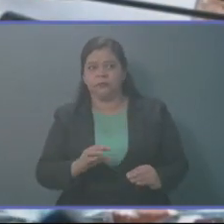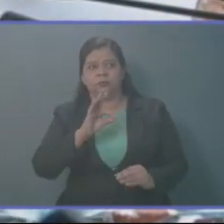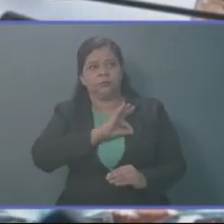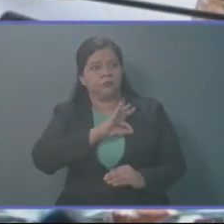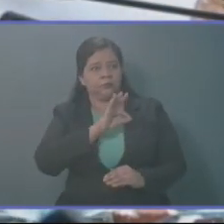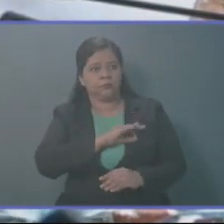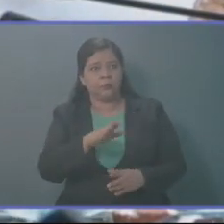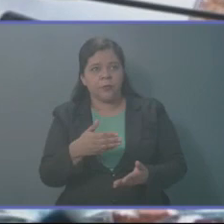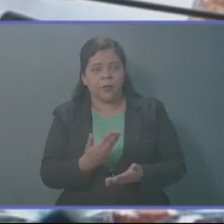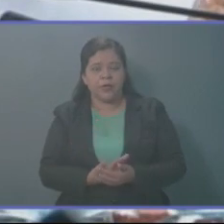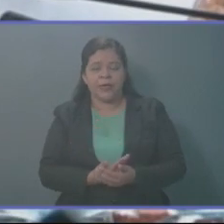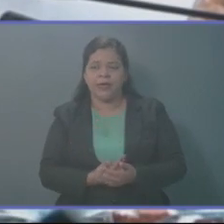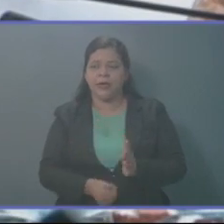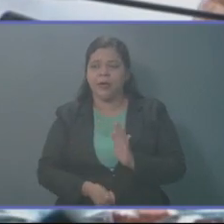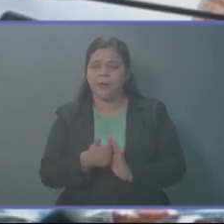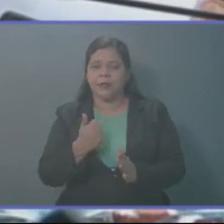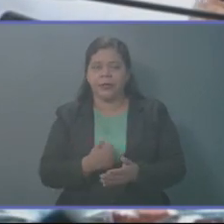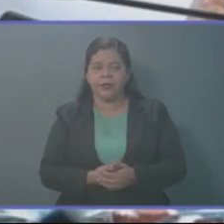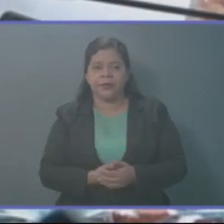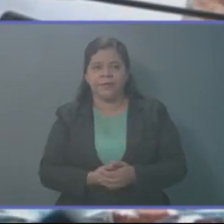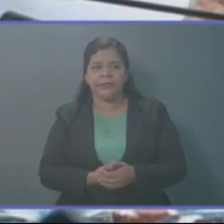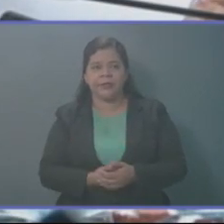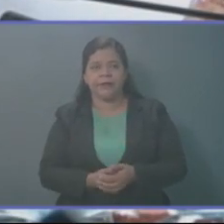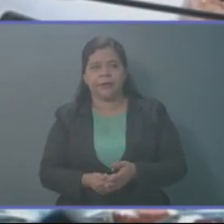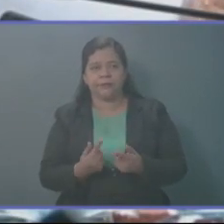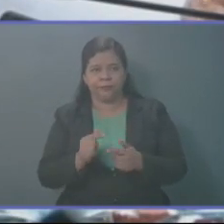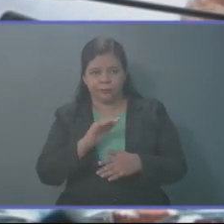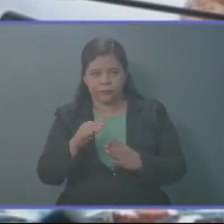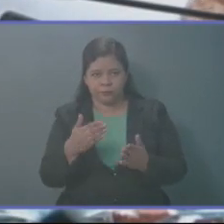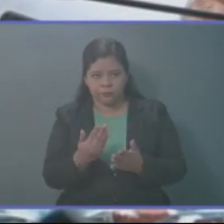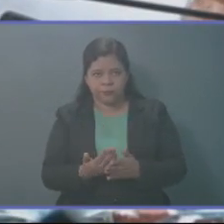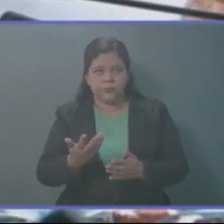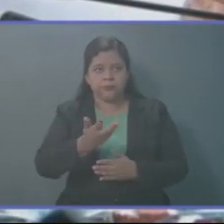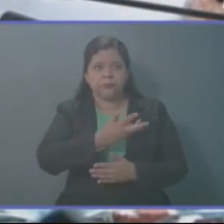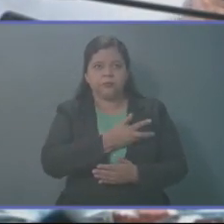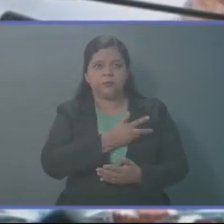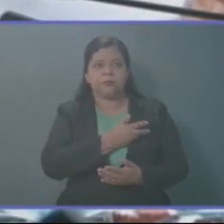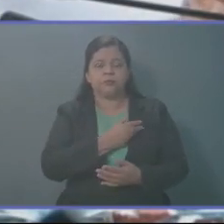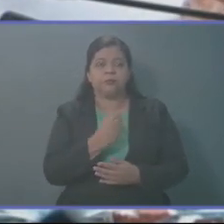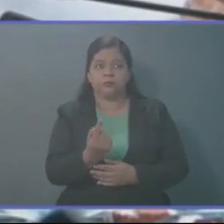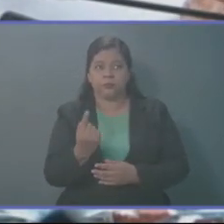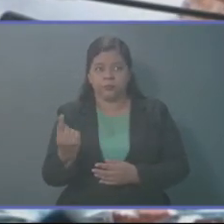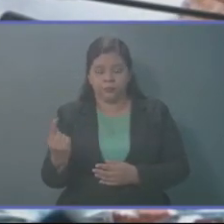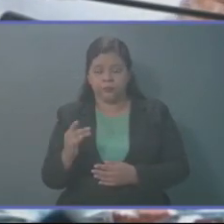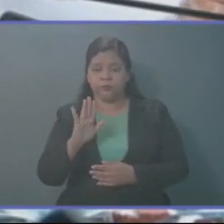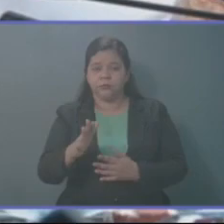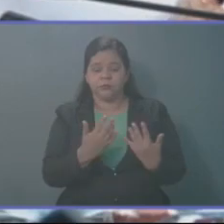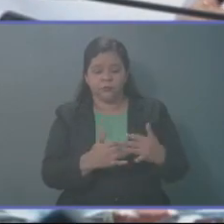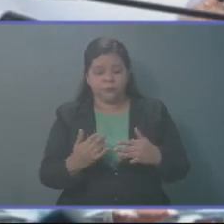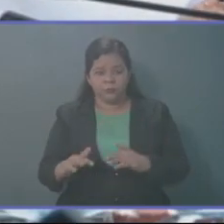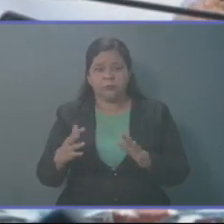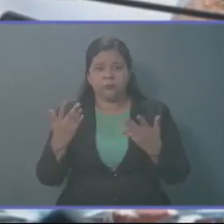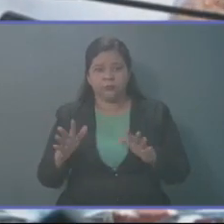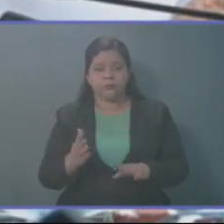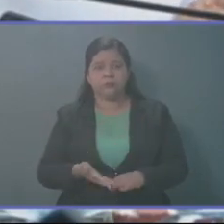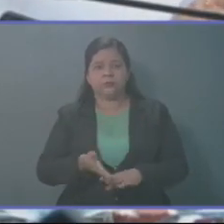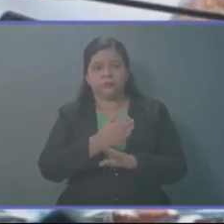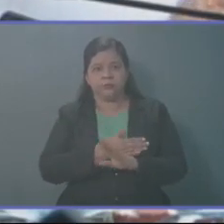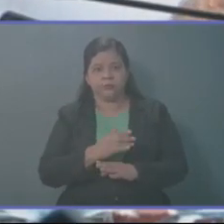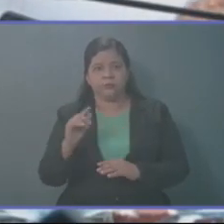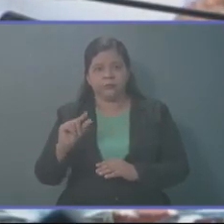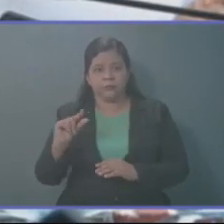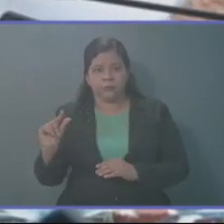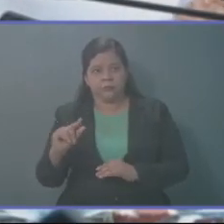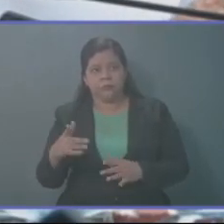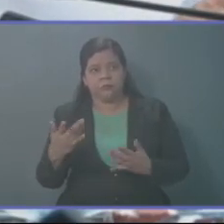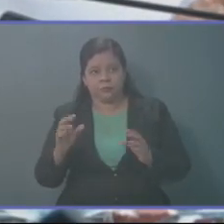beneficios concedidos en el presente decreto a aquellos sujetos pasivos cuya actividad económica haya sido autorizada